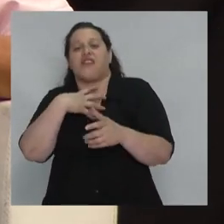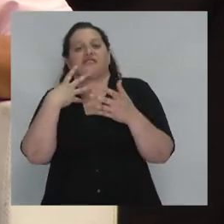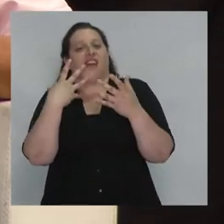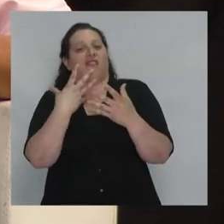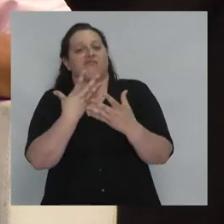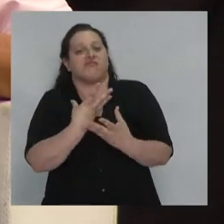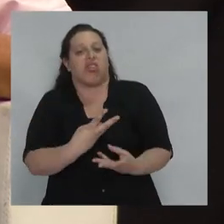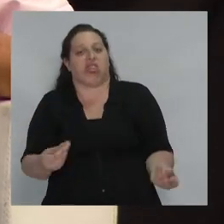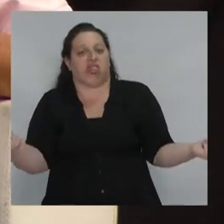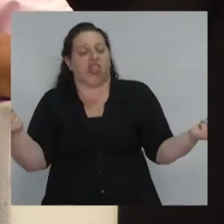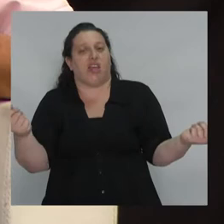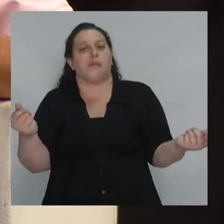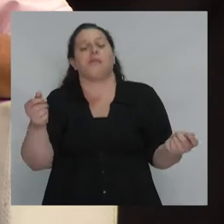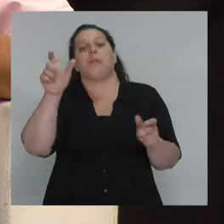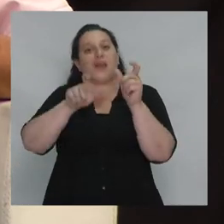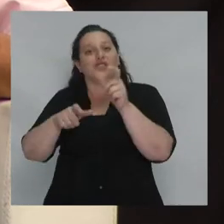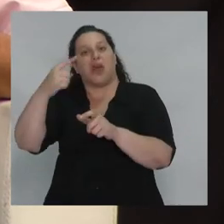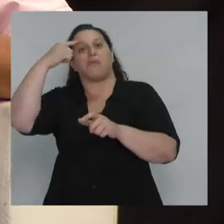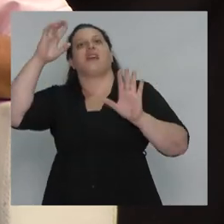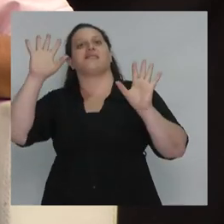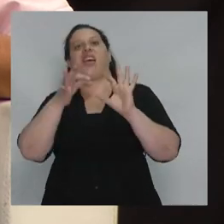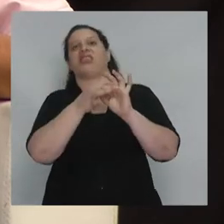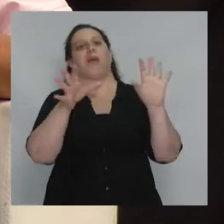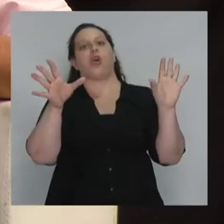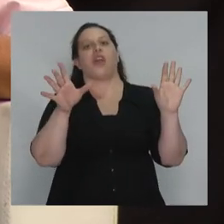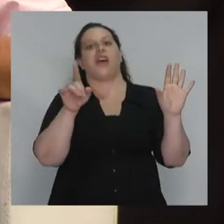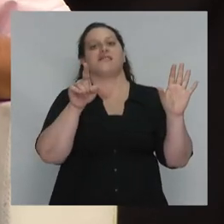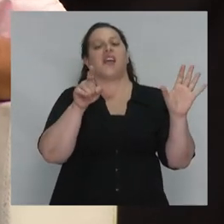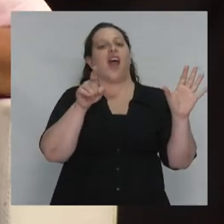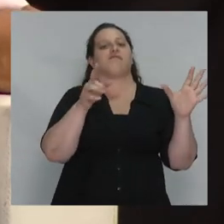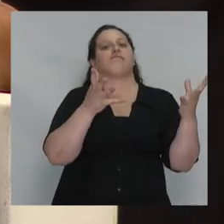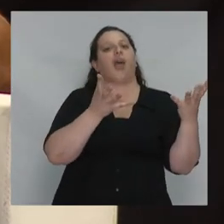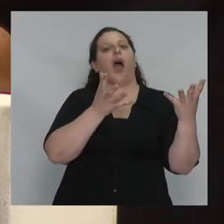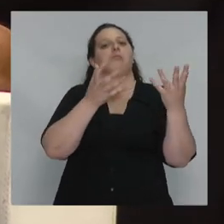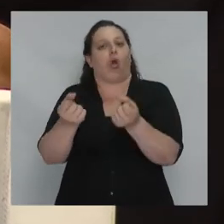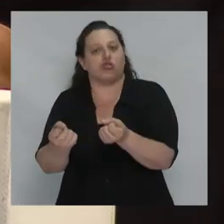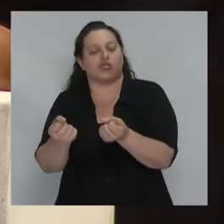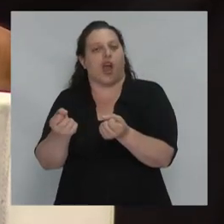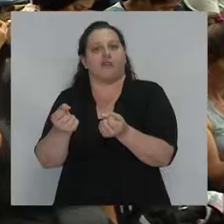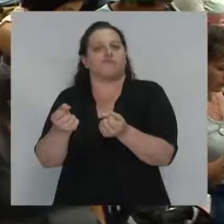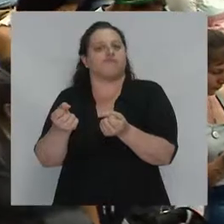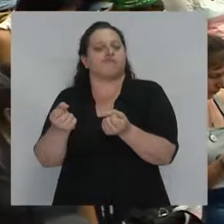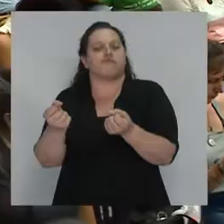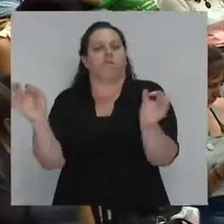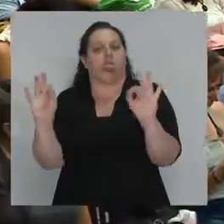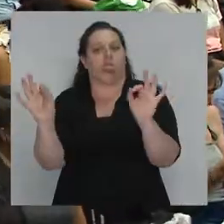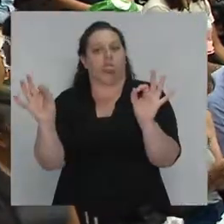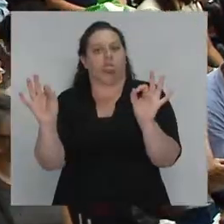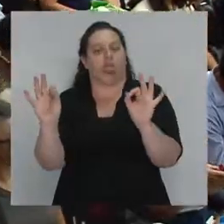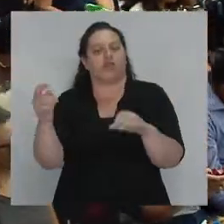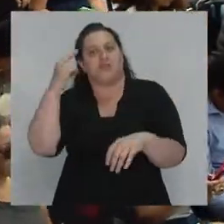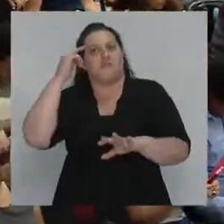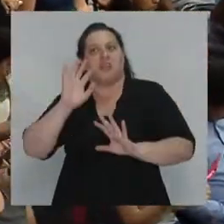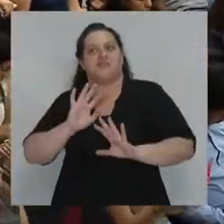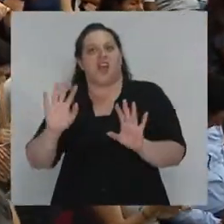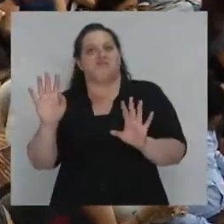cree en la democracia? Porque piensa que la democracia no está haciendo nada por ayudarle en sus problemas. Ayer